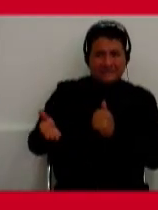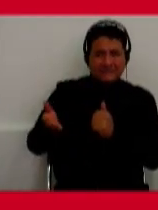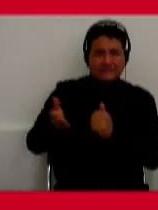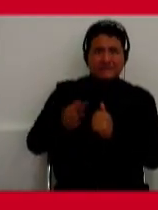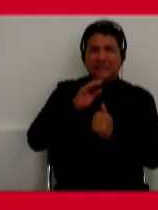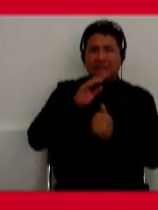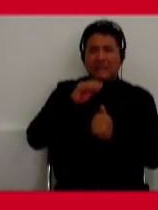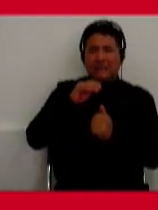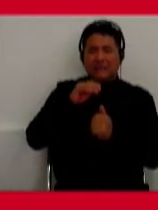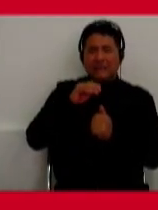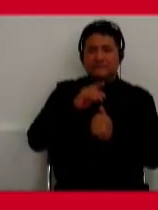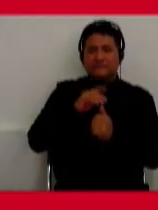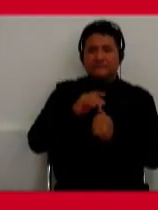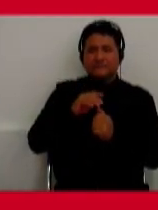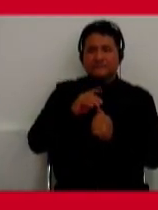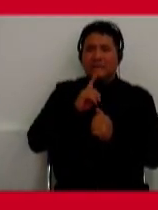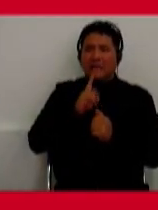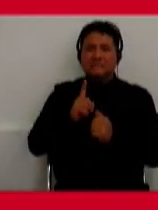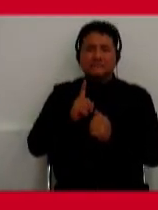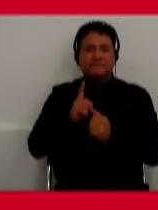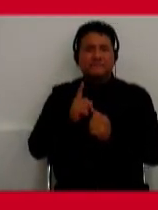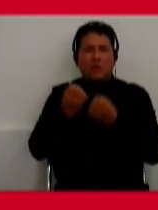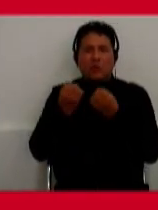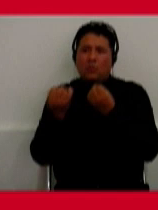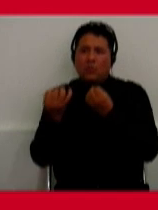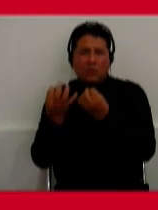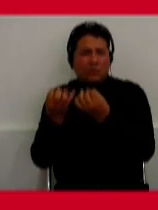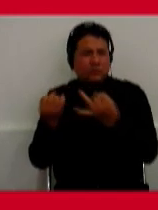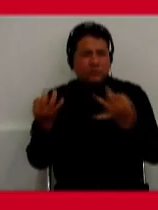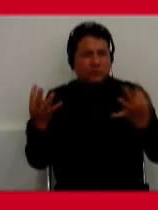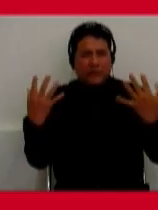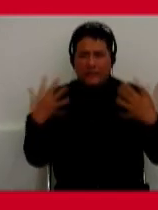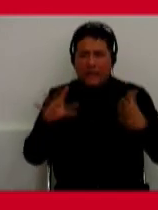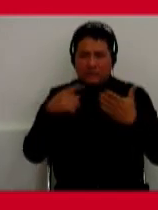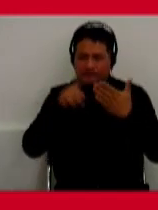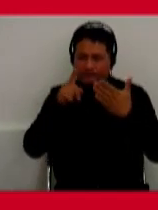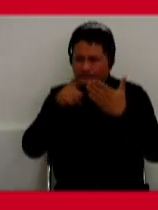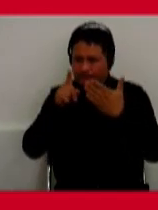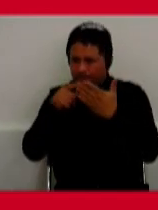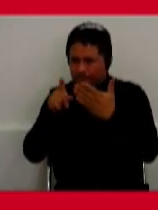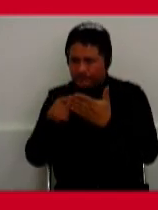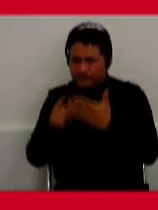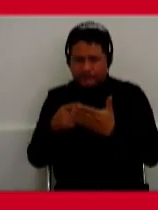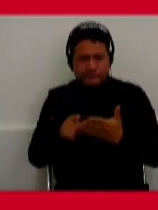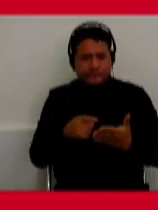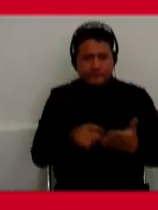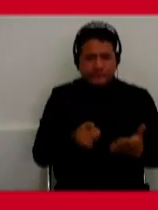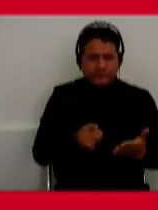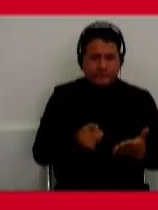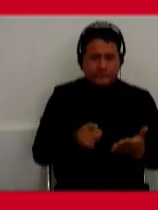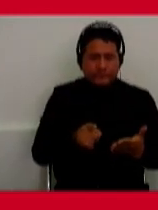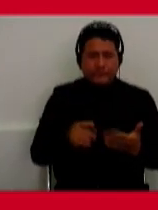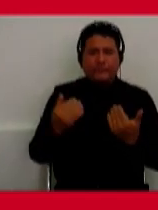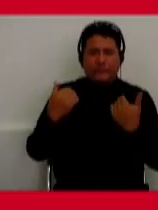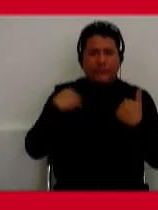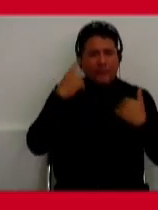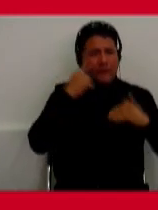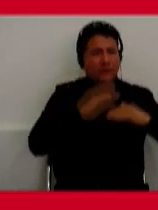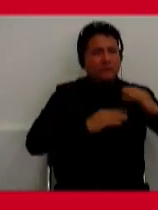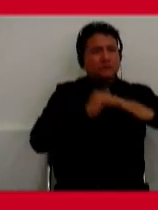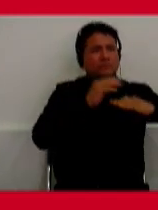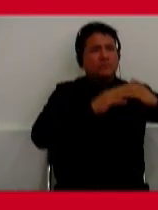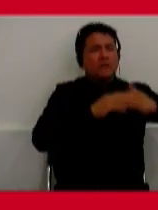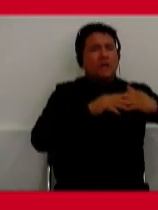sido cuantitativamente calificados e integrados a los submodelos que tenemos para la construcción de nuestro modelo